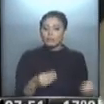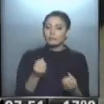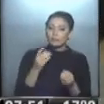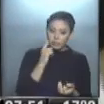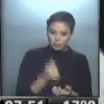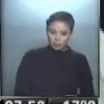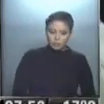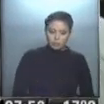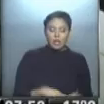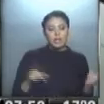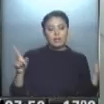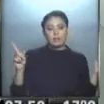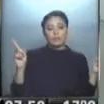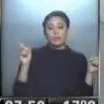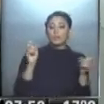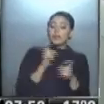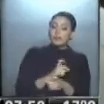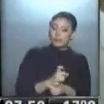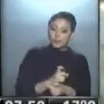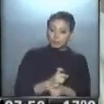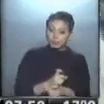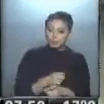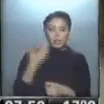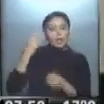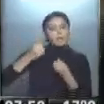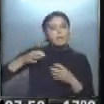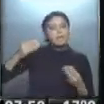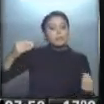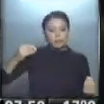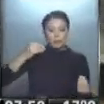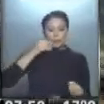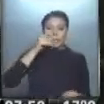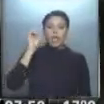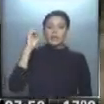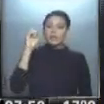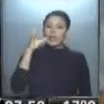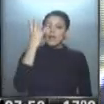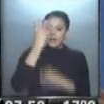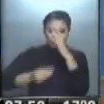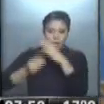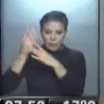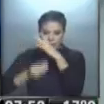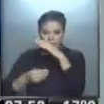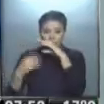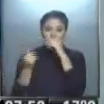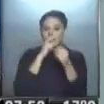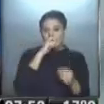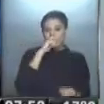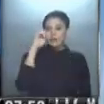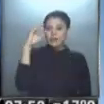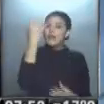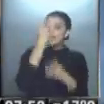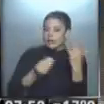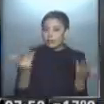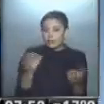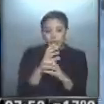tal? Buenos días. El problema se empezó por el tema de que las señales no funcionaban. Al no funcionar las señales,